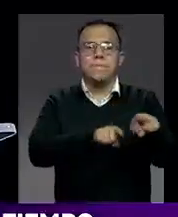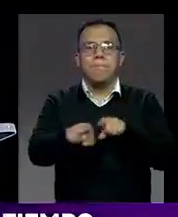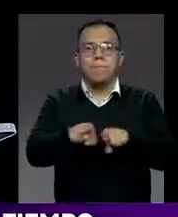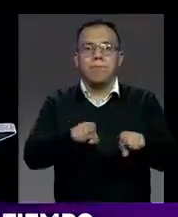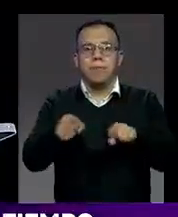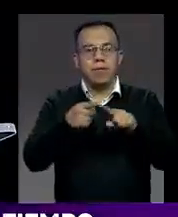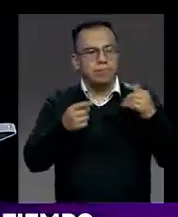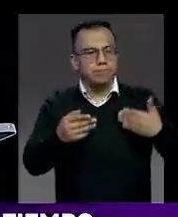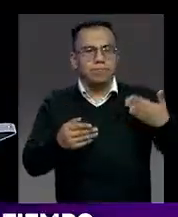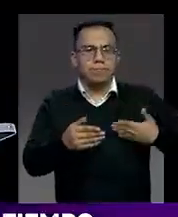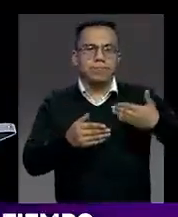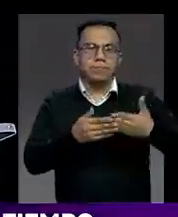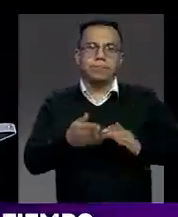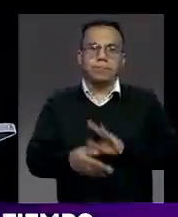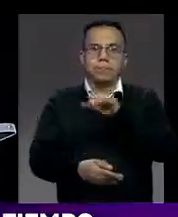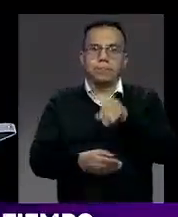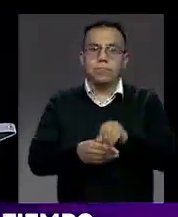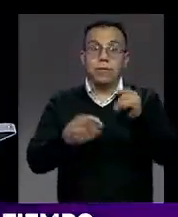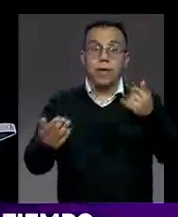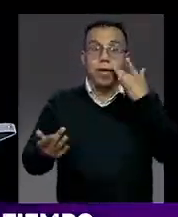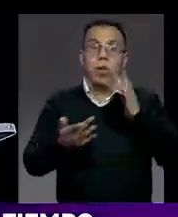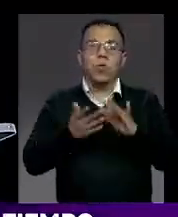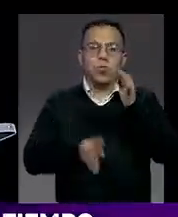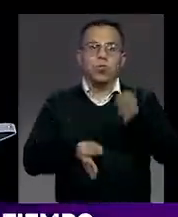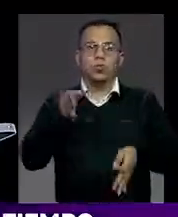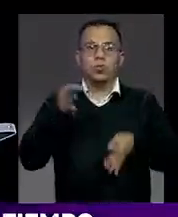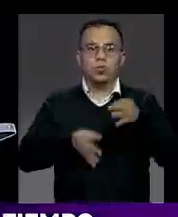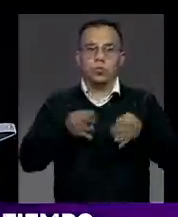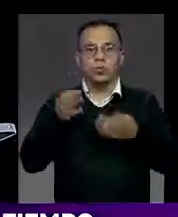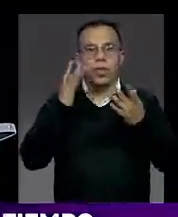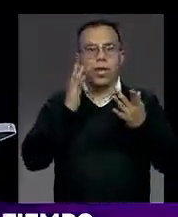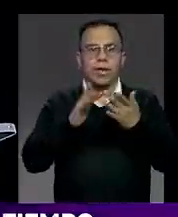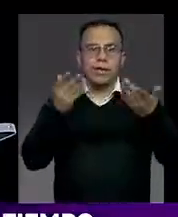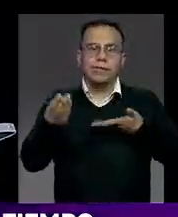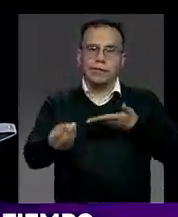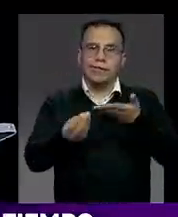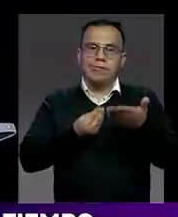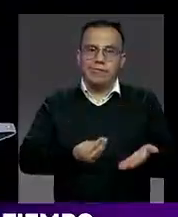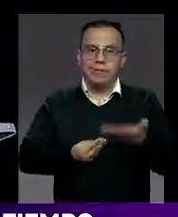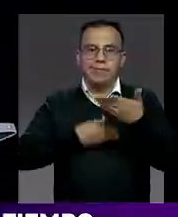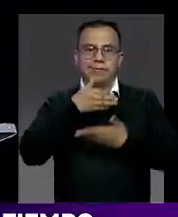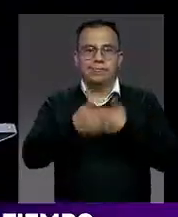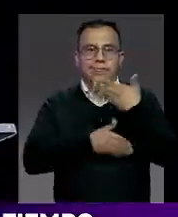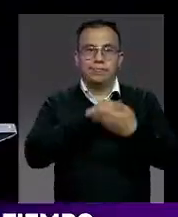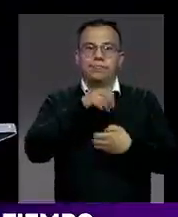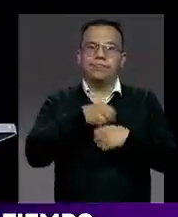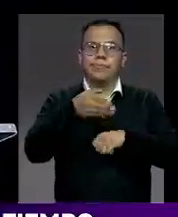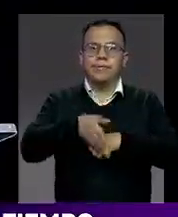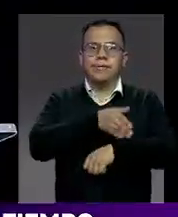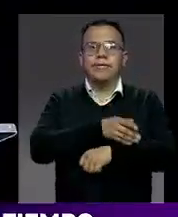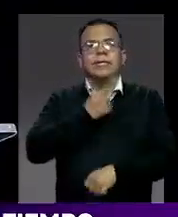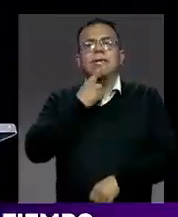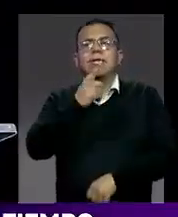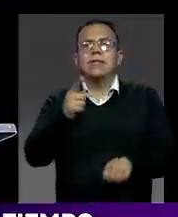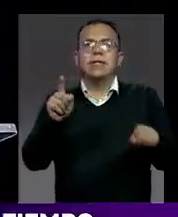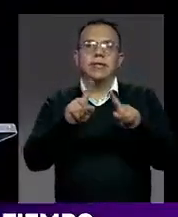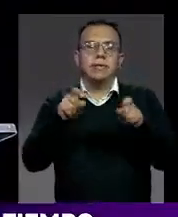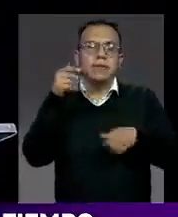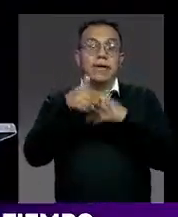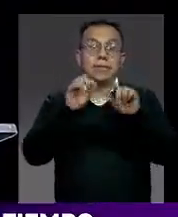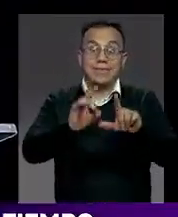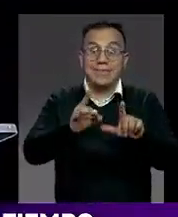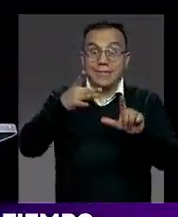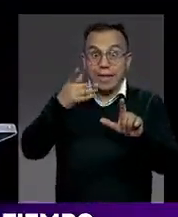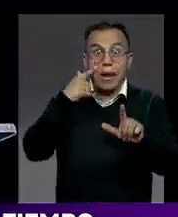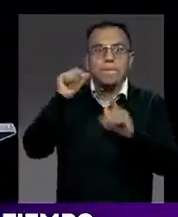establecer un precio justo entre la oferta y la demanda y para eso yo les estaba hablando de las plataformas digitales